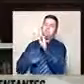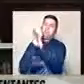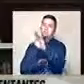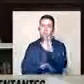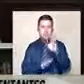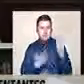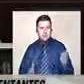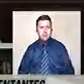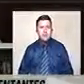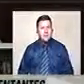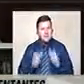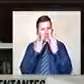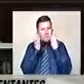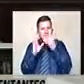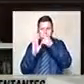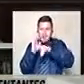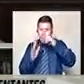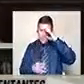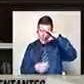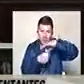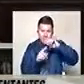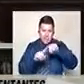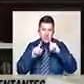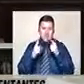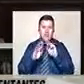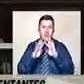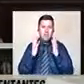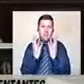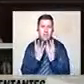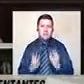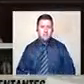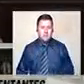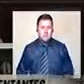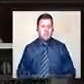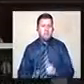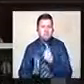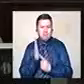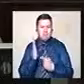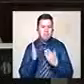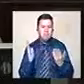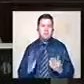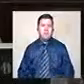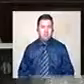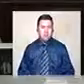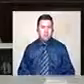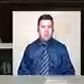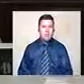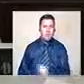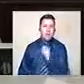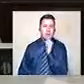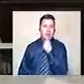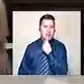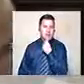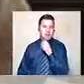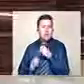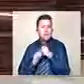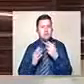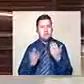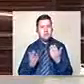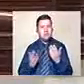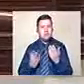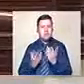la gravedad de refrendar los acuerdos en el congreso radica en que se agudiza la